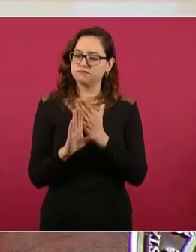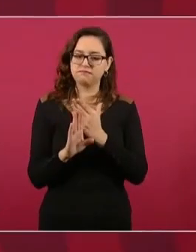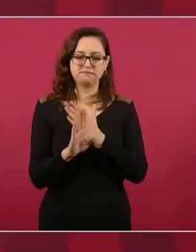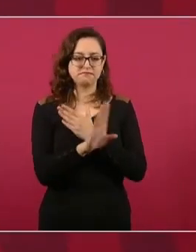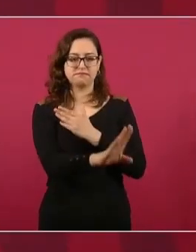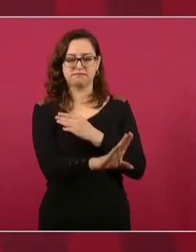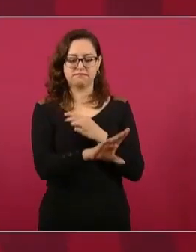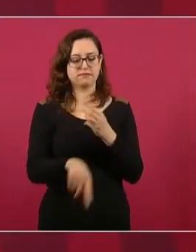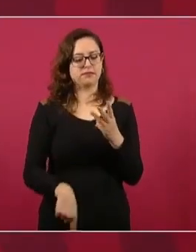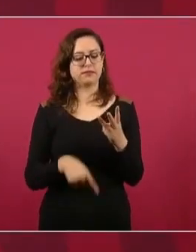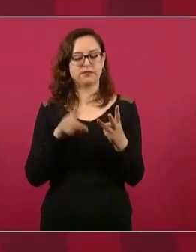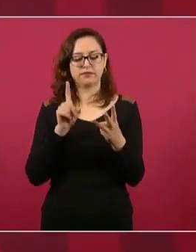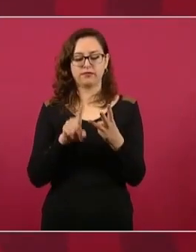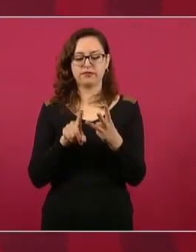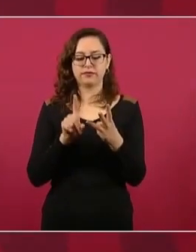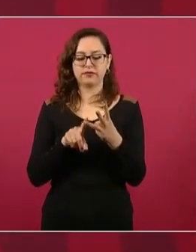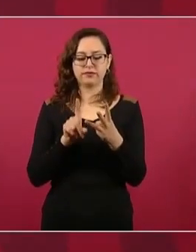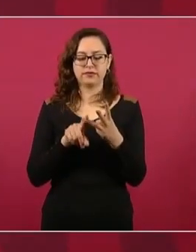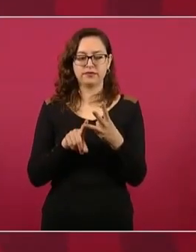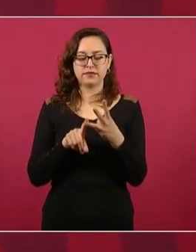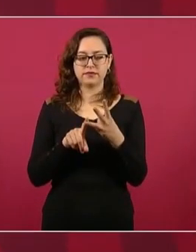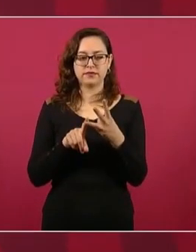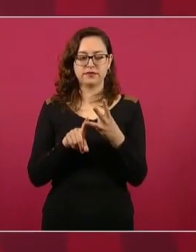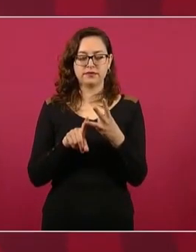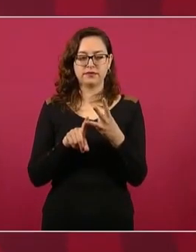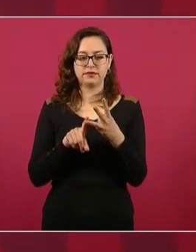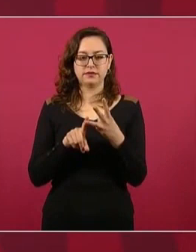Lo tercero era